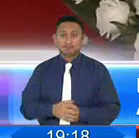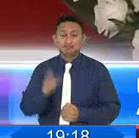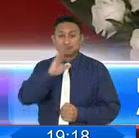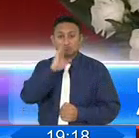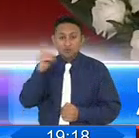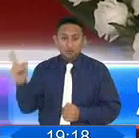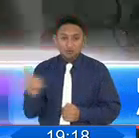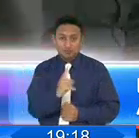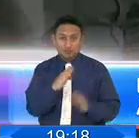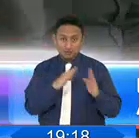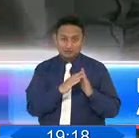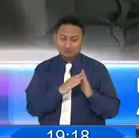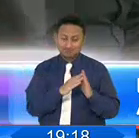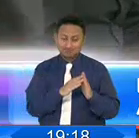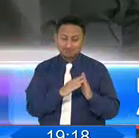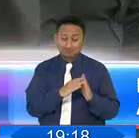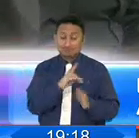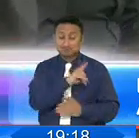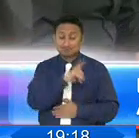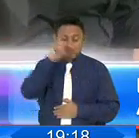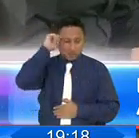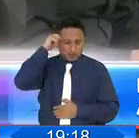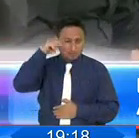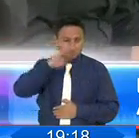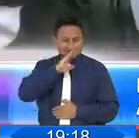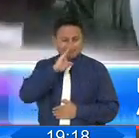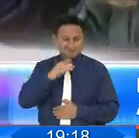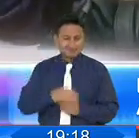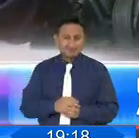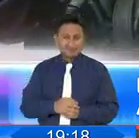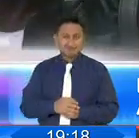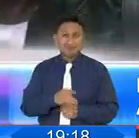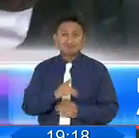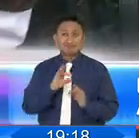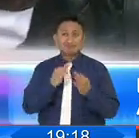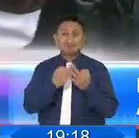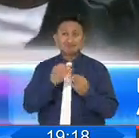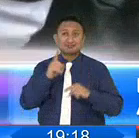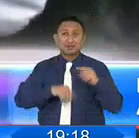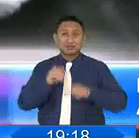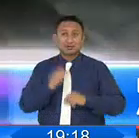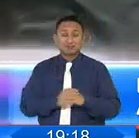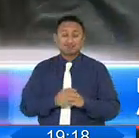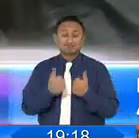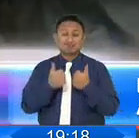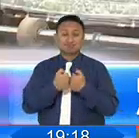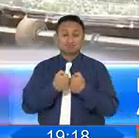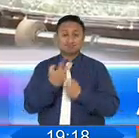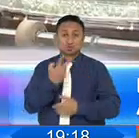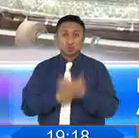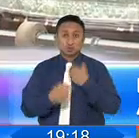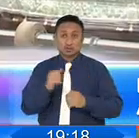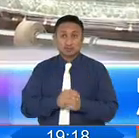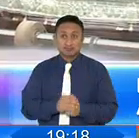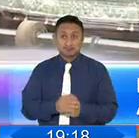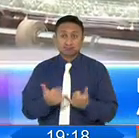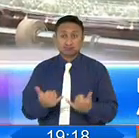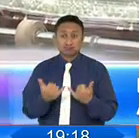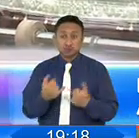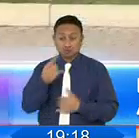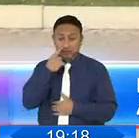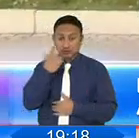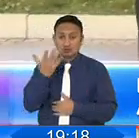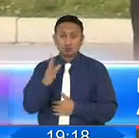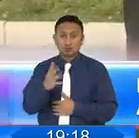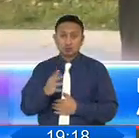regresó. Ese es el recuerdo que se quedará por siempre en la memoria de sus amigos, de su pareja, de su hija, que por hoy se queda sin su